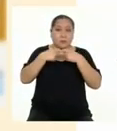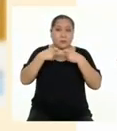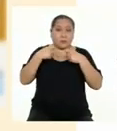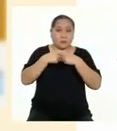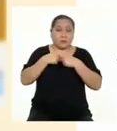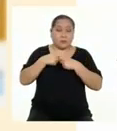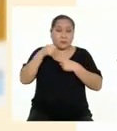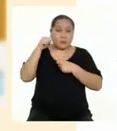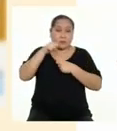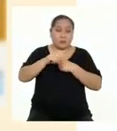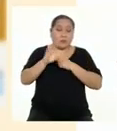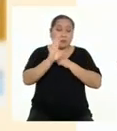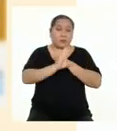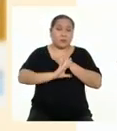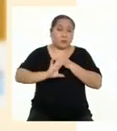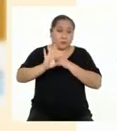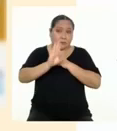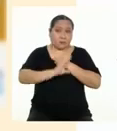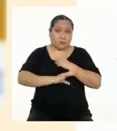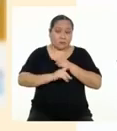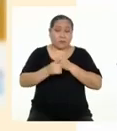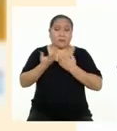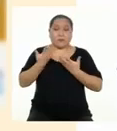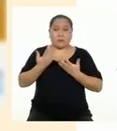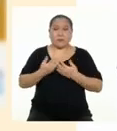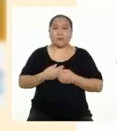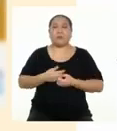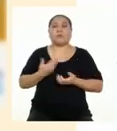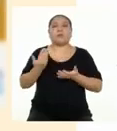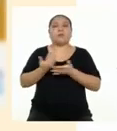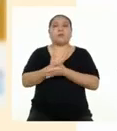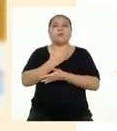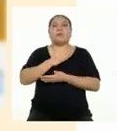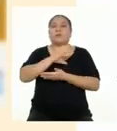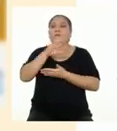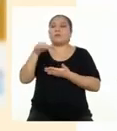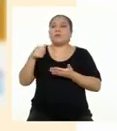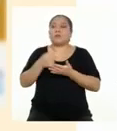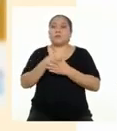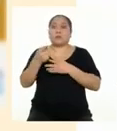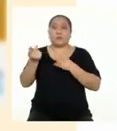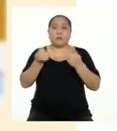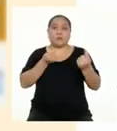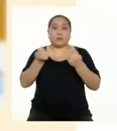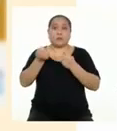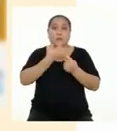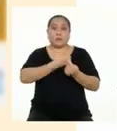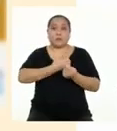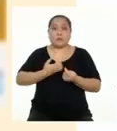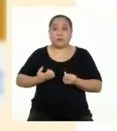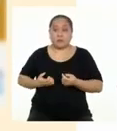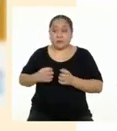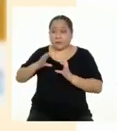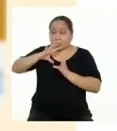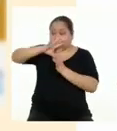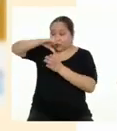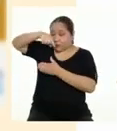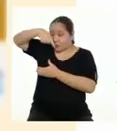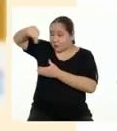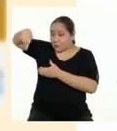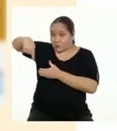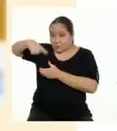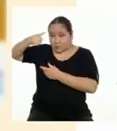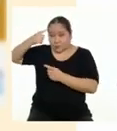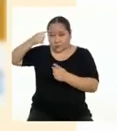segura, sostenible y moderna. Todos los gobiernos del mundo tienen ese compromiso.